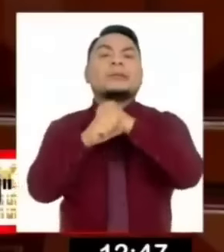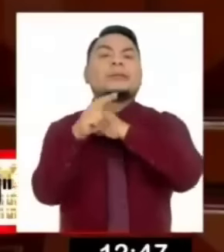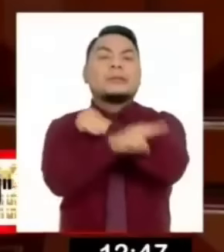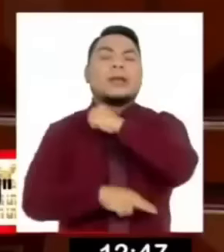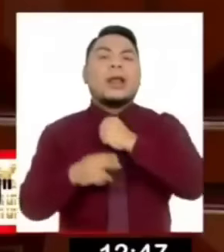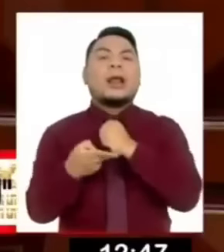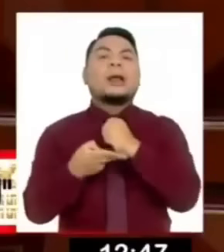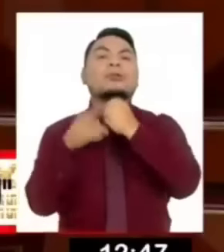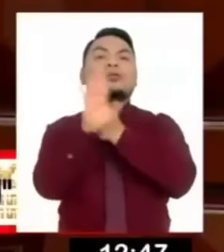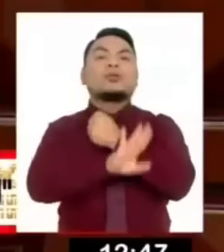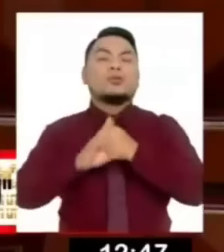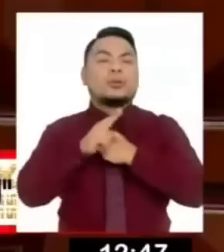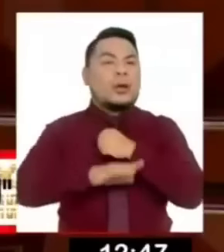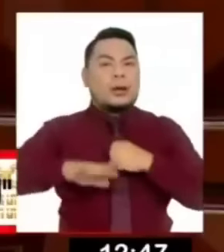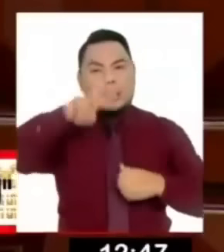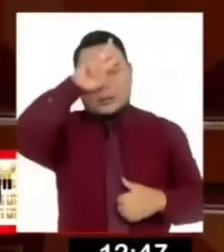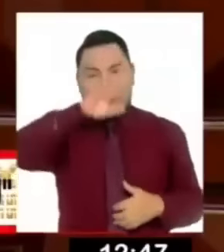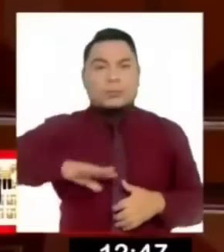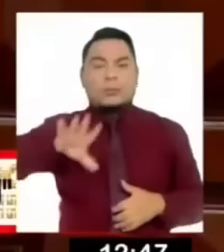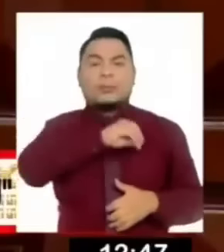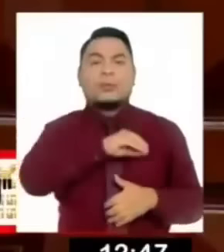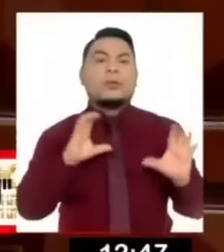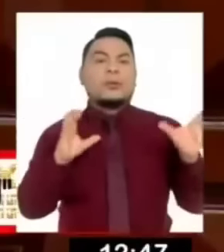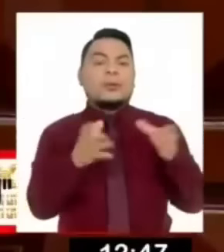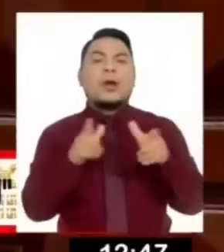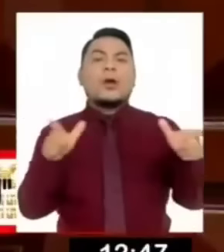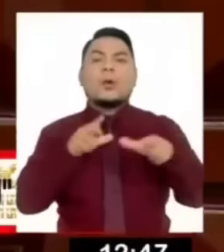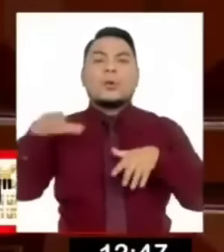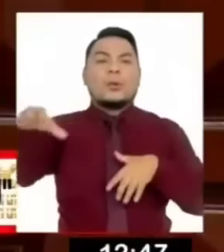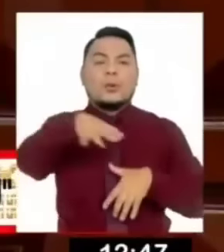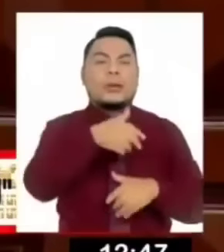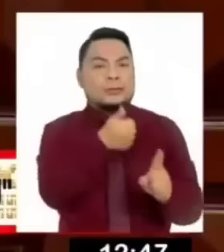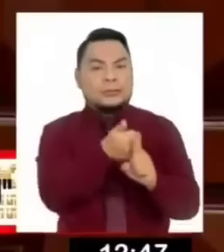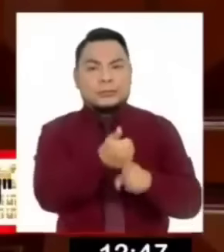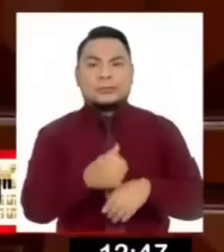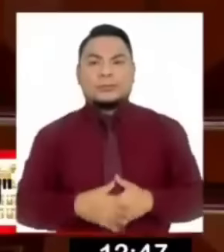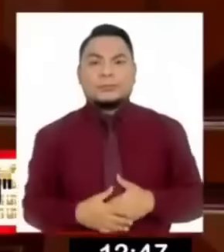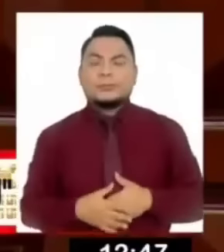Nacional de Seguridad Ciudadana en los niveles regionales y locales correspondientes.